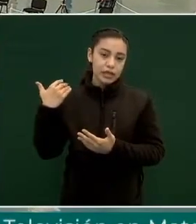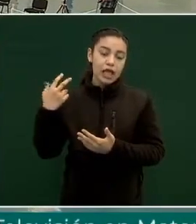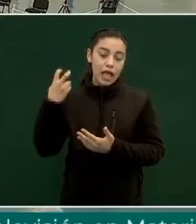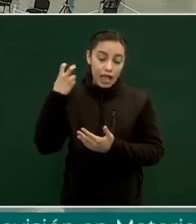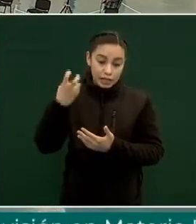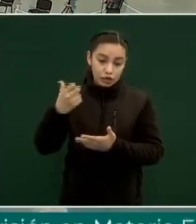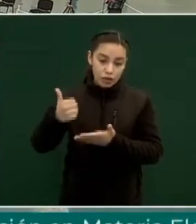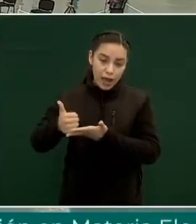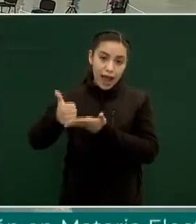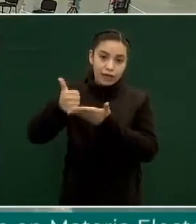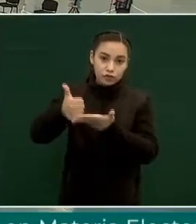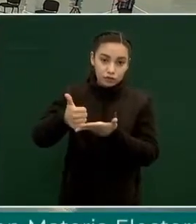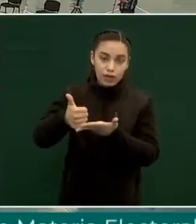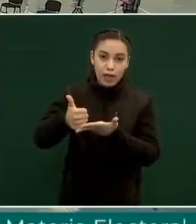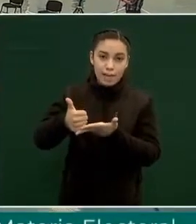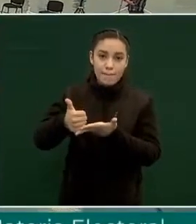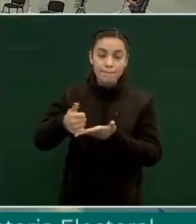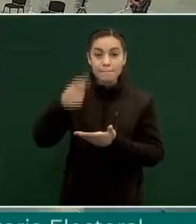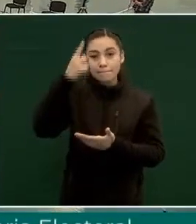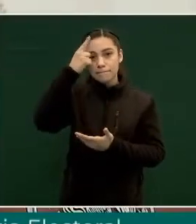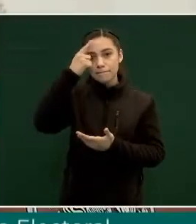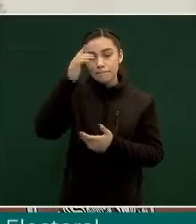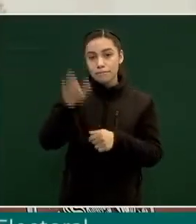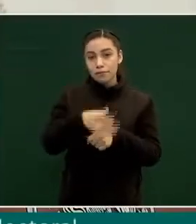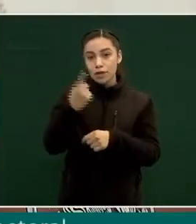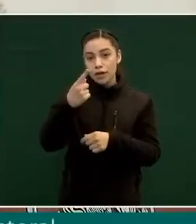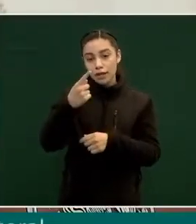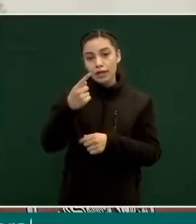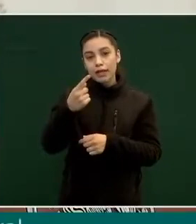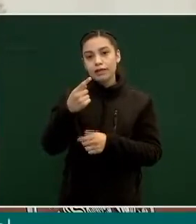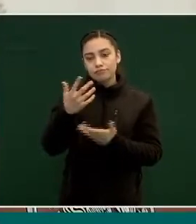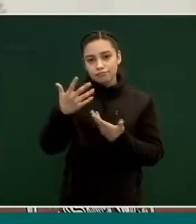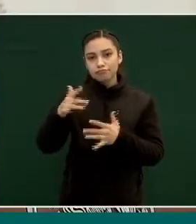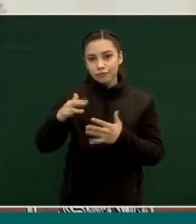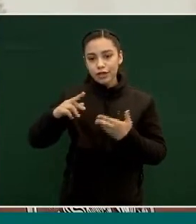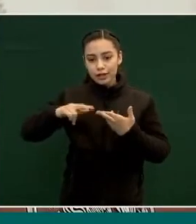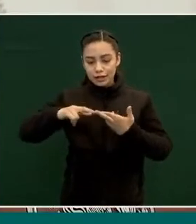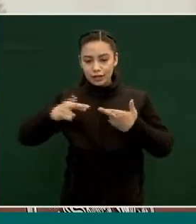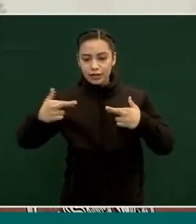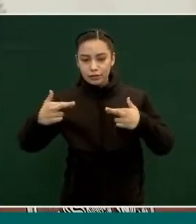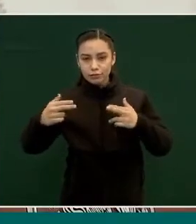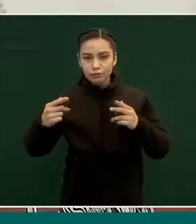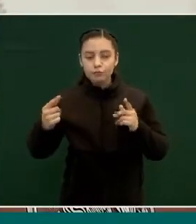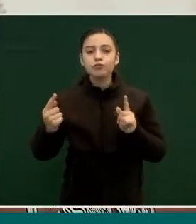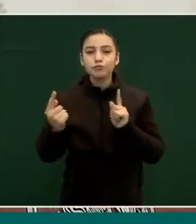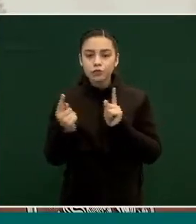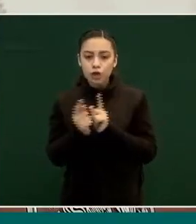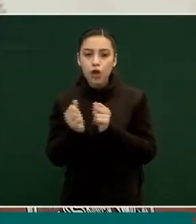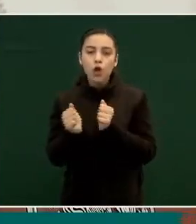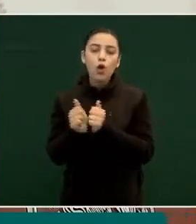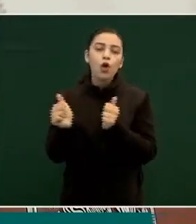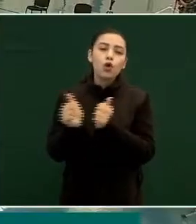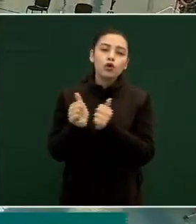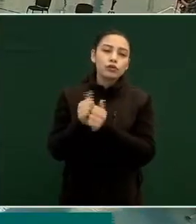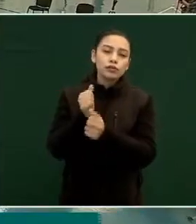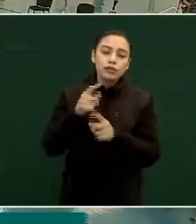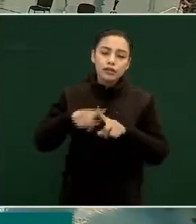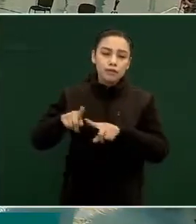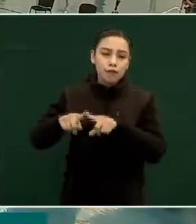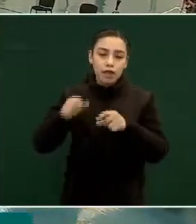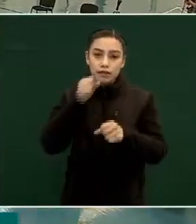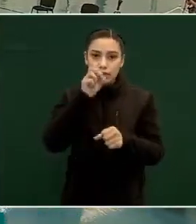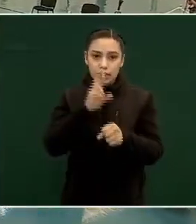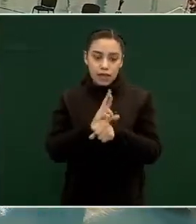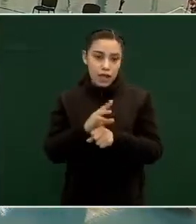ayuda mucho, porque lleva muy buenas relaciones con la Secretaría de Marina, con la Secretaría de la